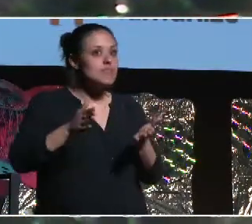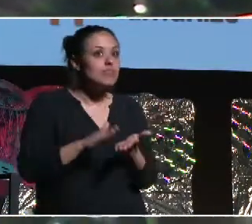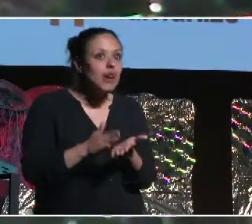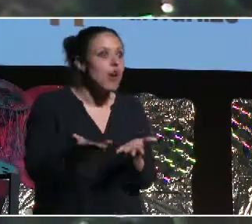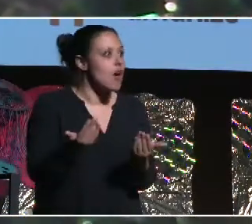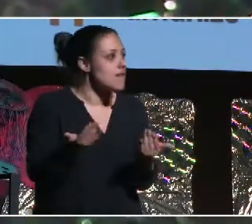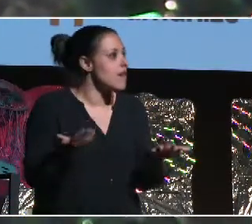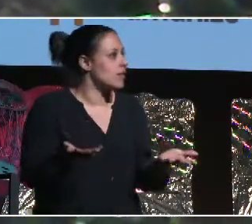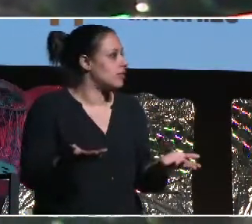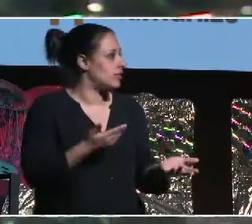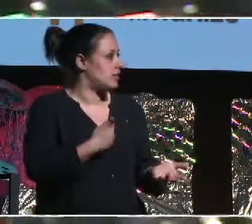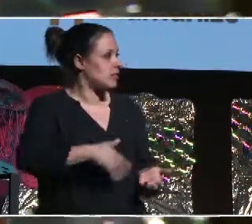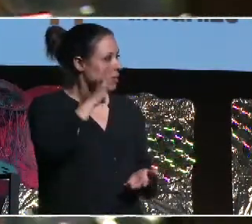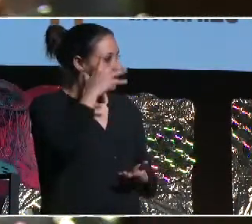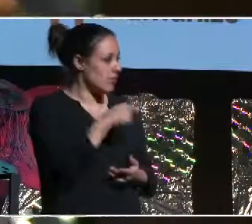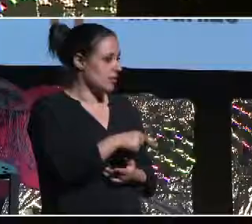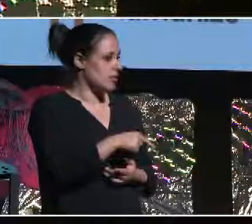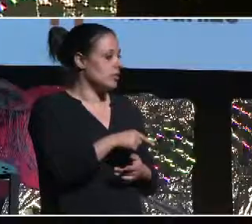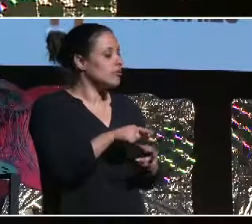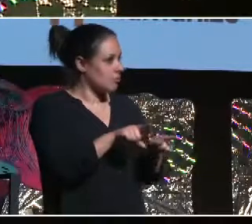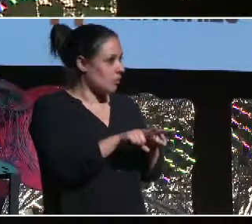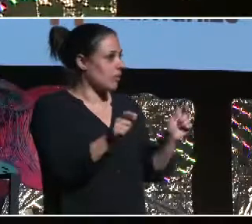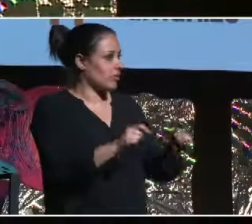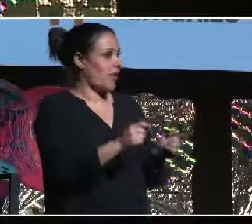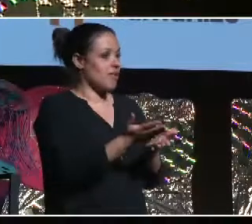clave involucrar a gobierno.